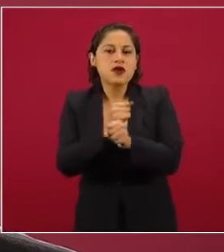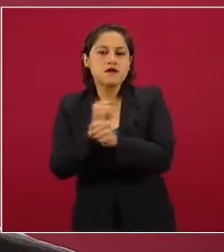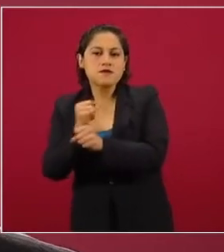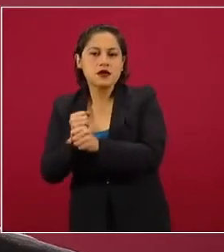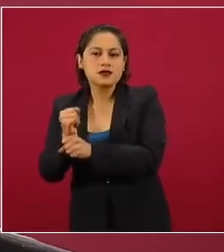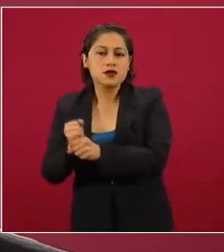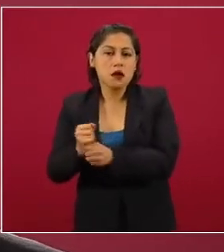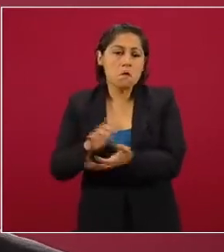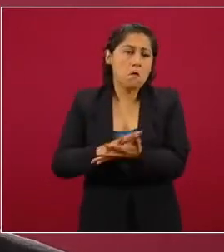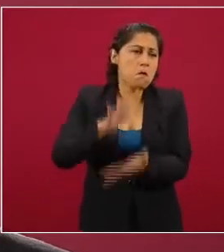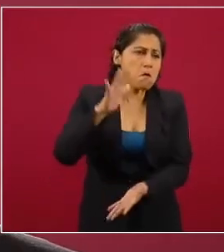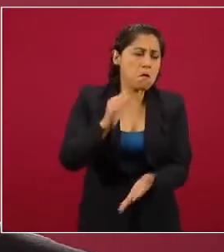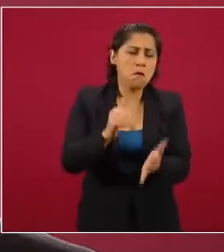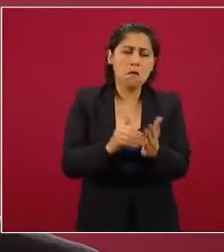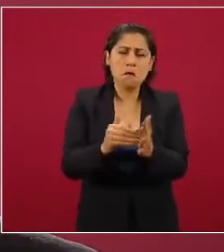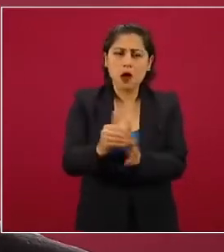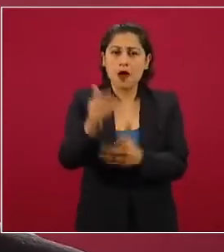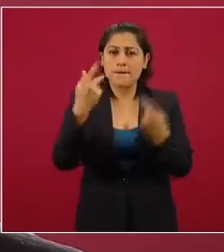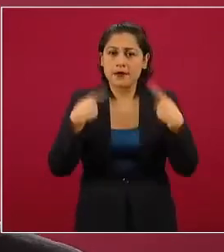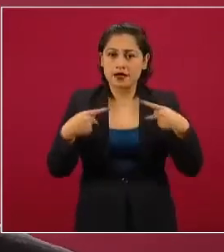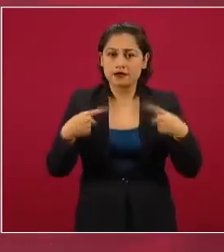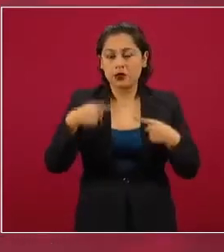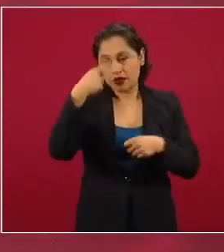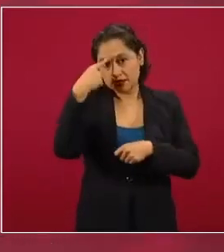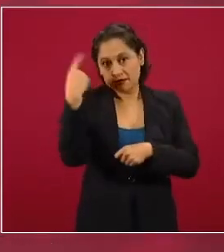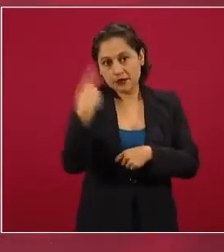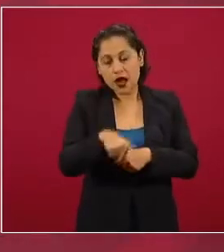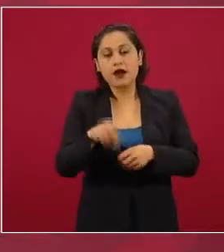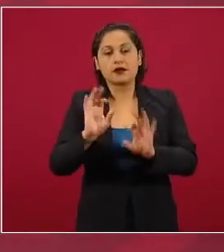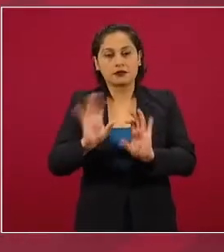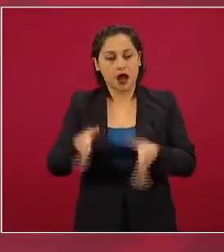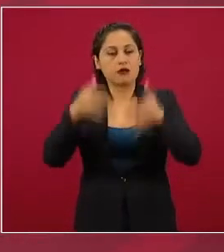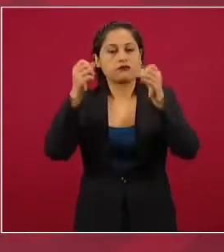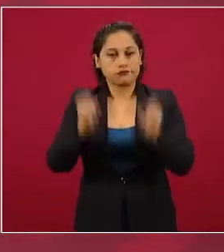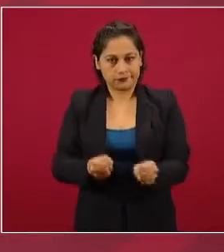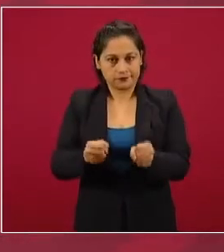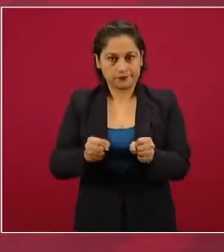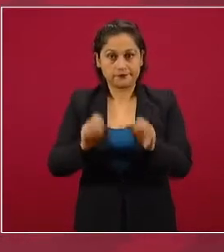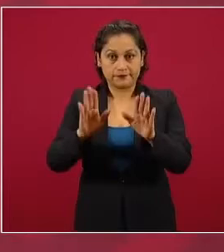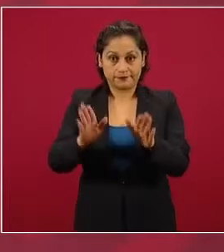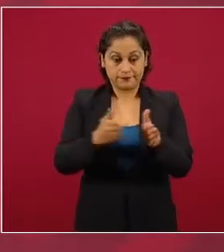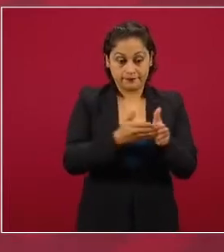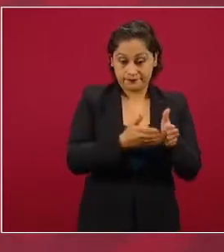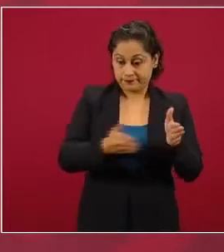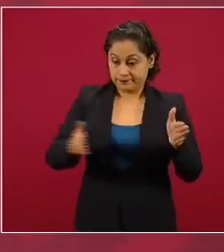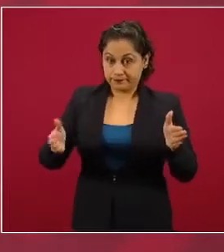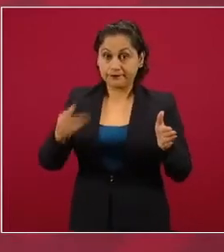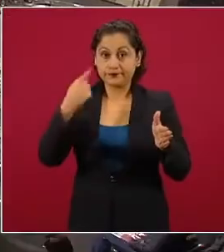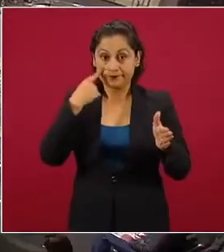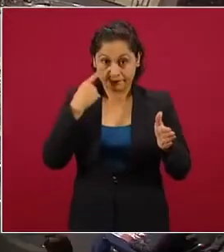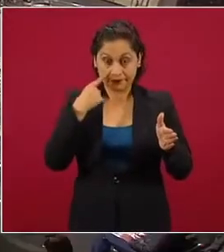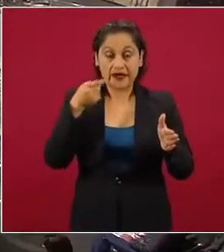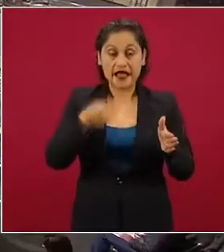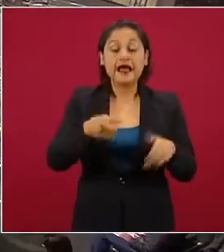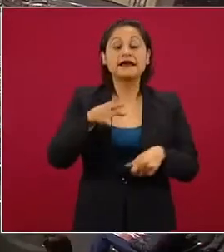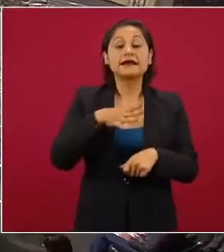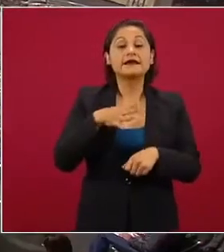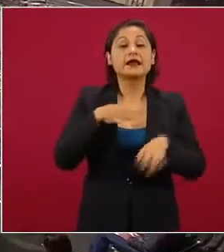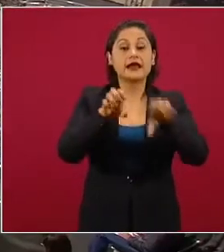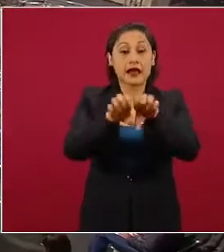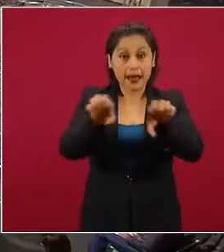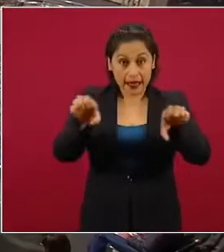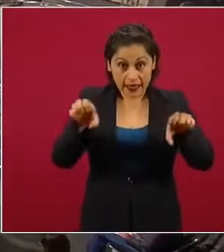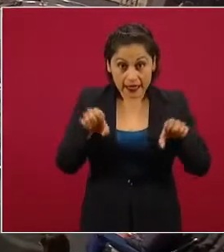para cada uno de los productos. Tenemos en ese grupo 3 componentes. Uno es un grupo científico, en